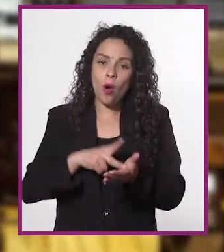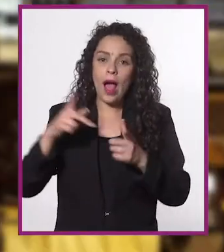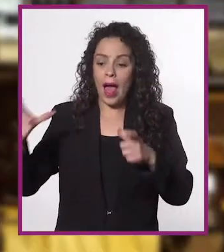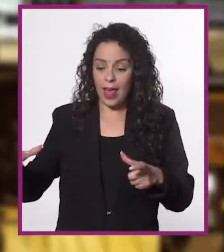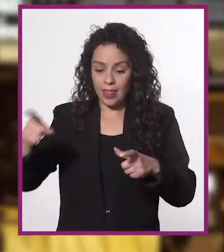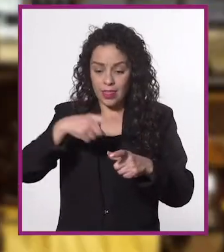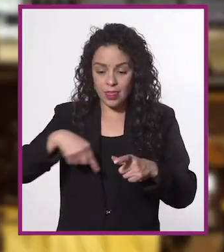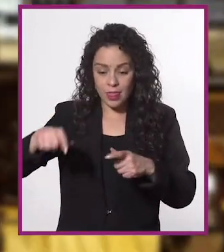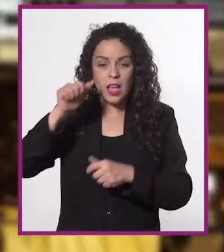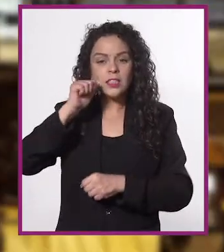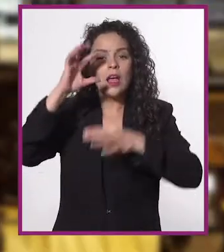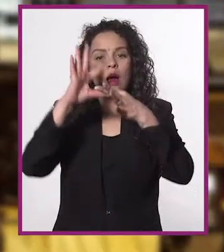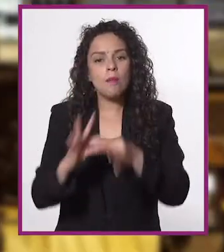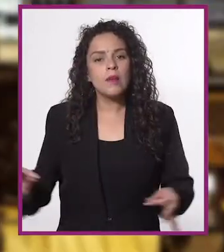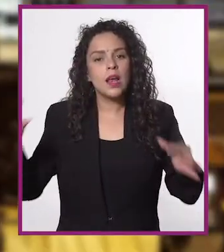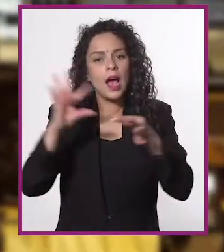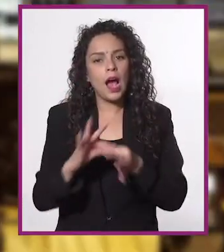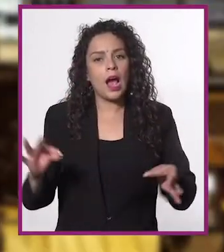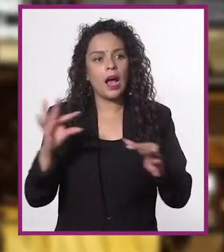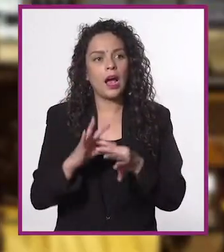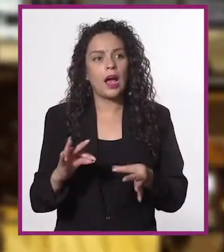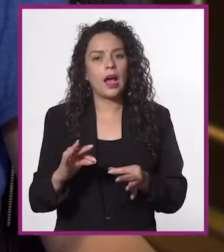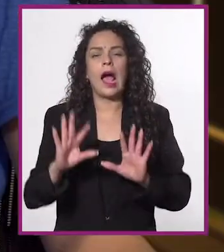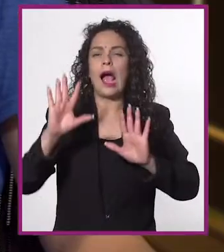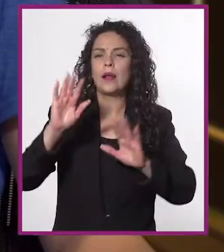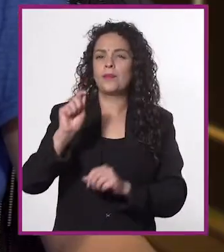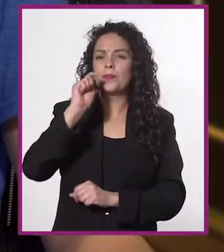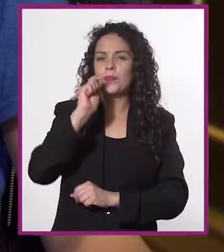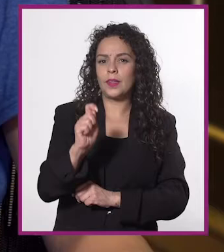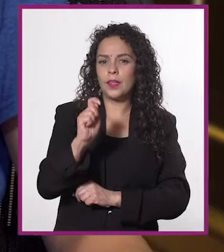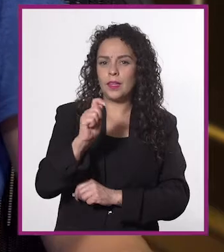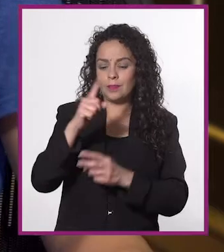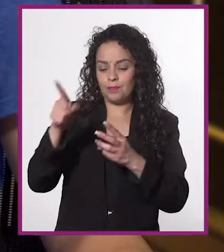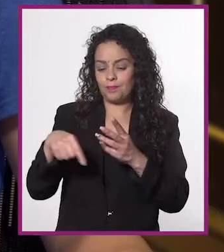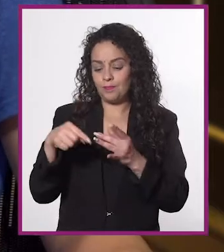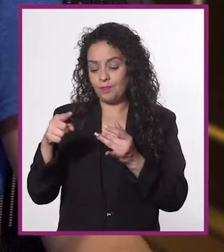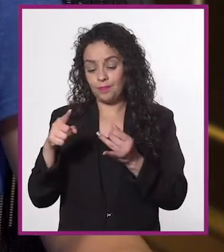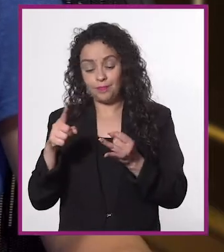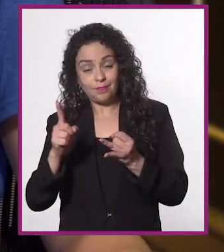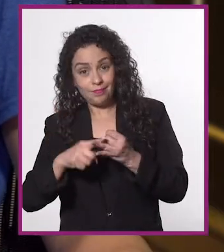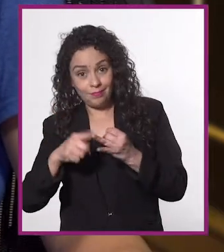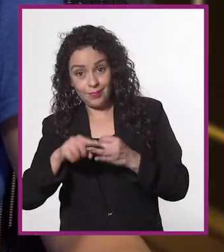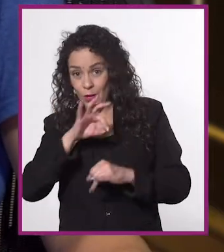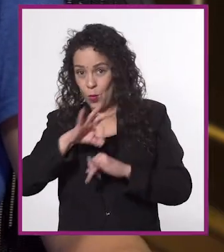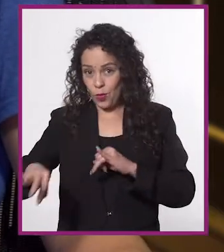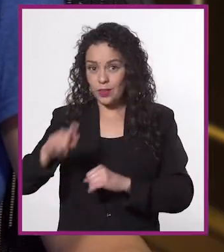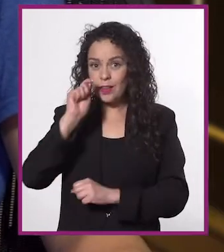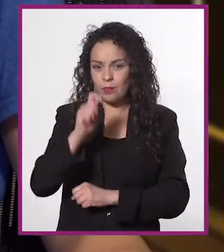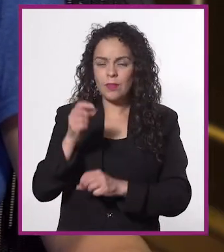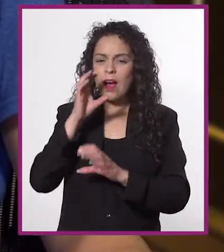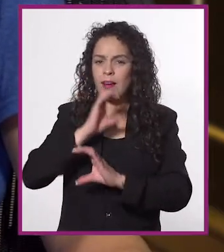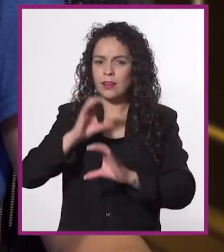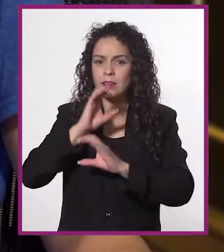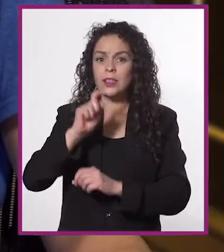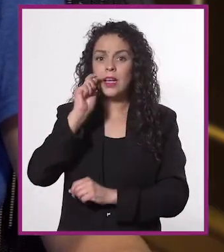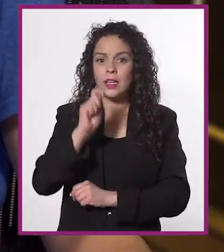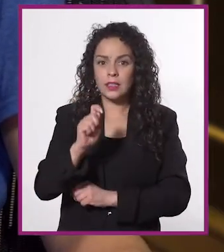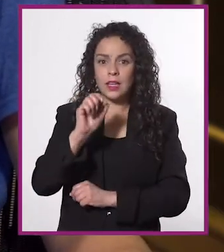abuelo nos ponía los discos y nos explicaba todo. ¿Qué me dices de la penúltima canción del segundo disco del álbum